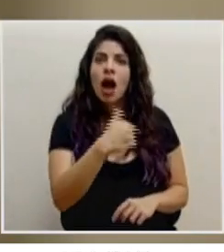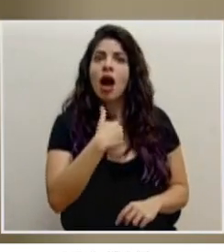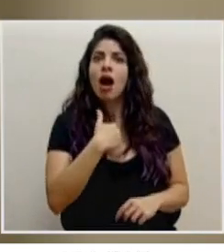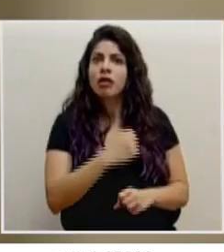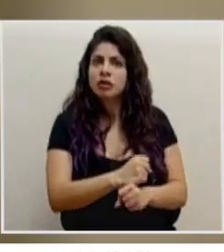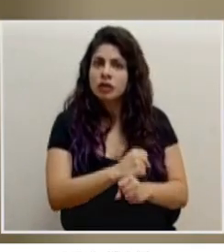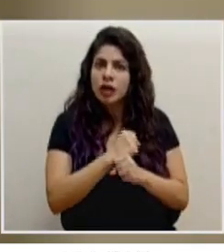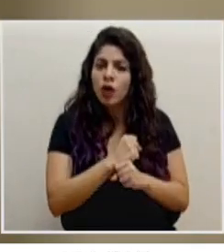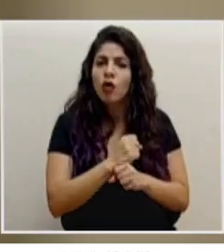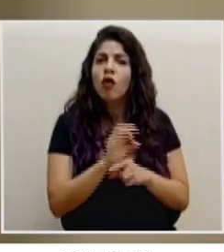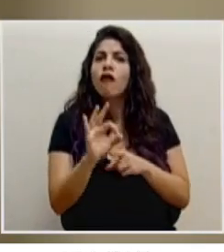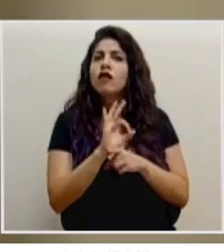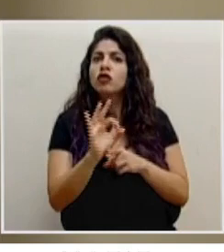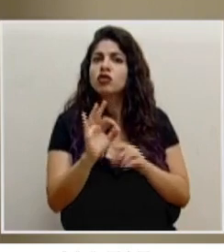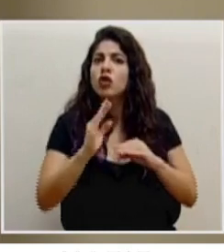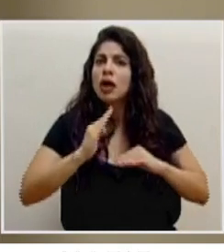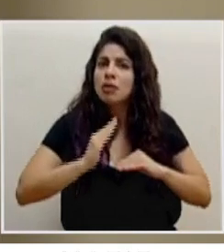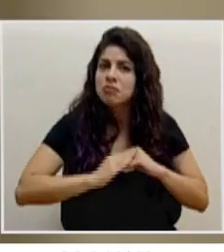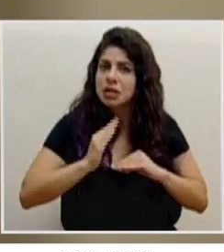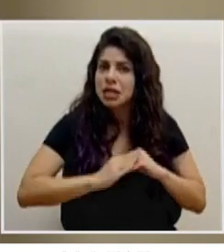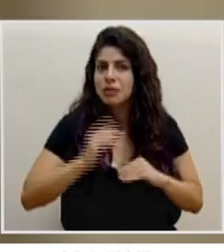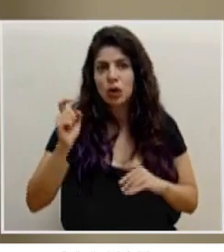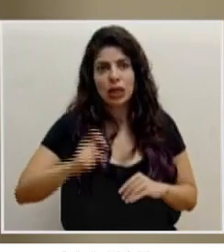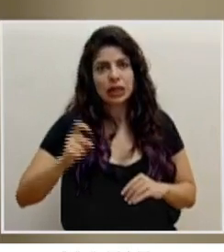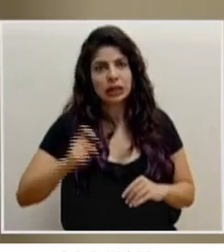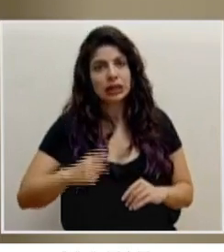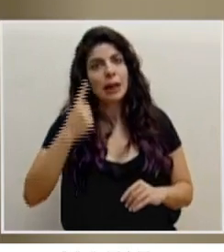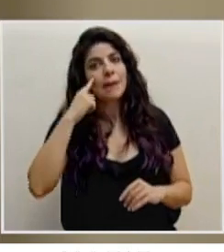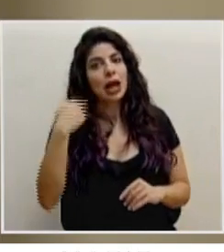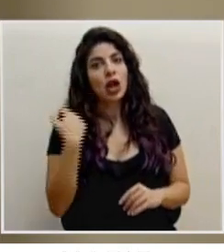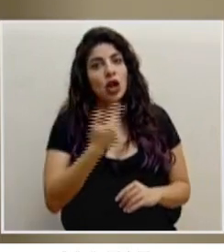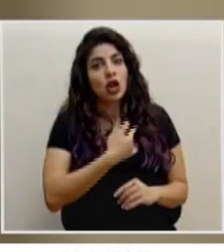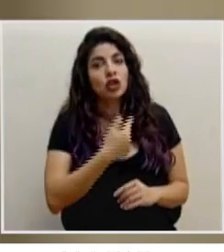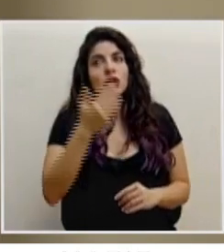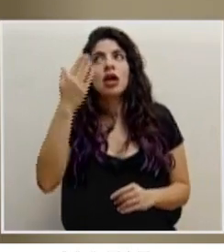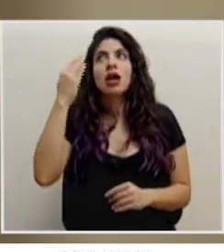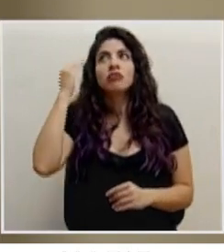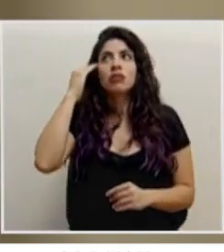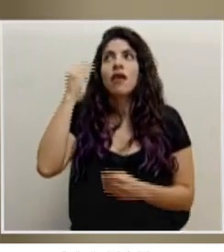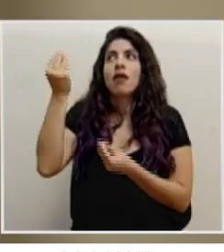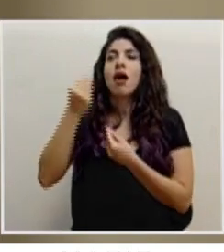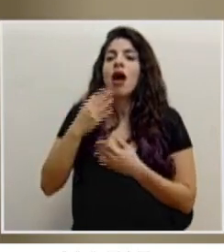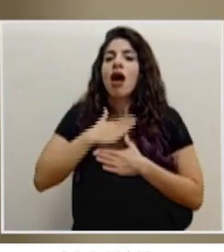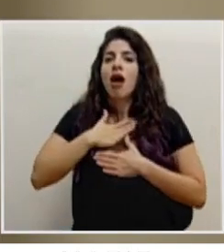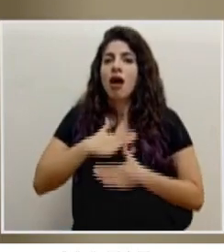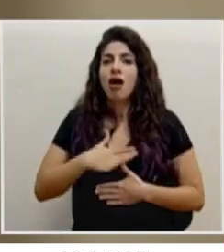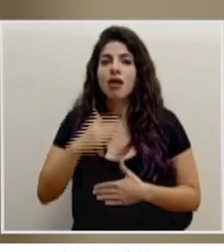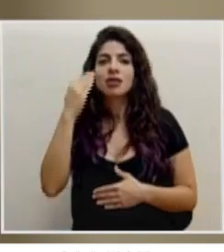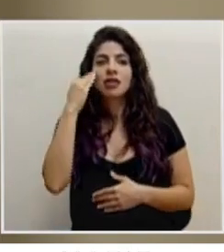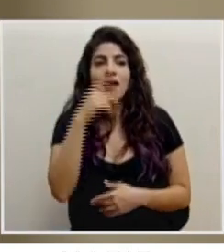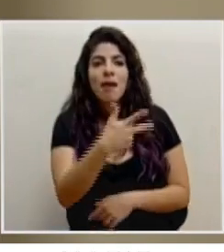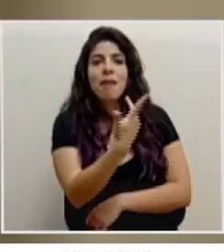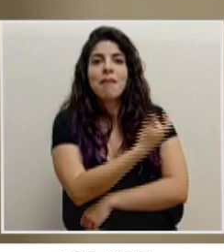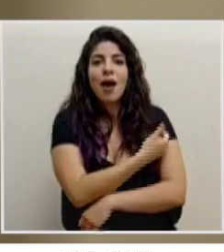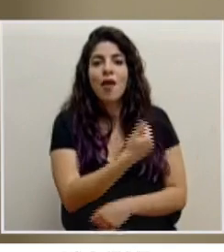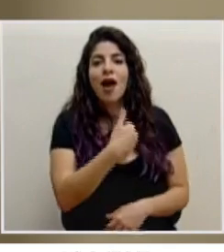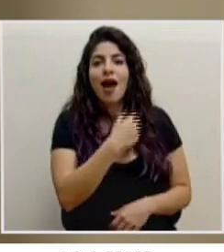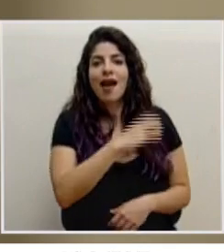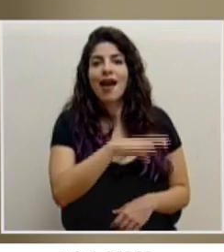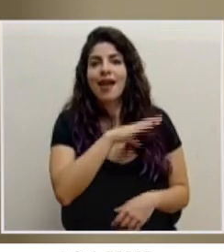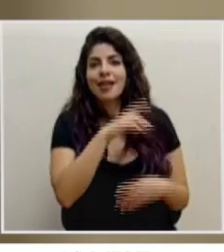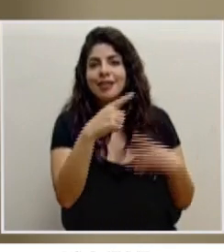seguridad, de eficacia mínimo necesario para estar nosotros tranquilos de que estamos aplicando una vacuna que tenga esas